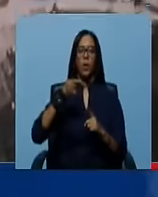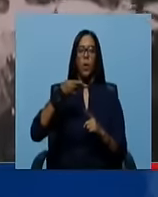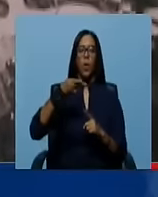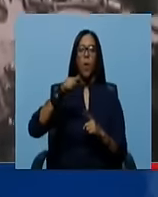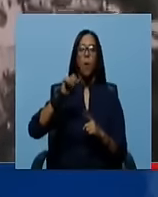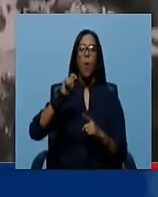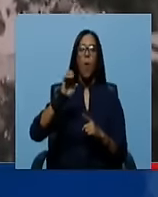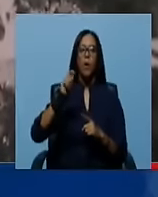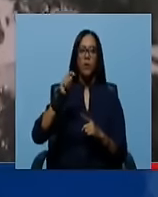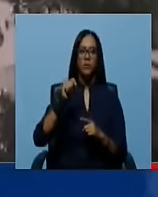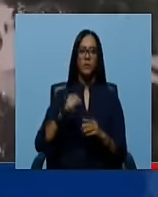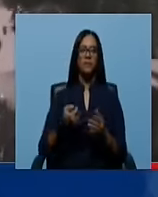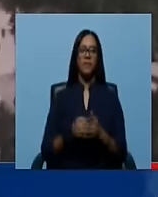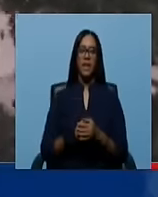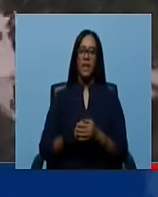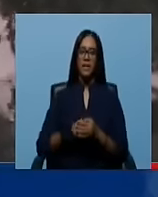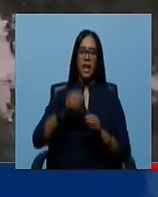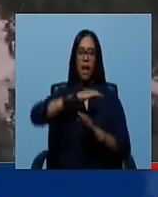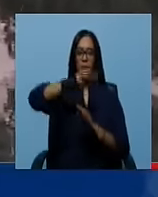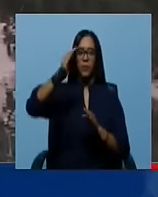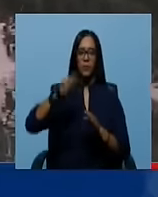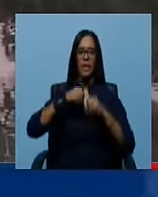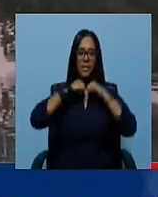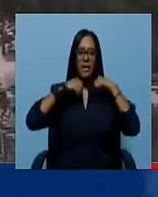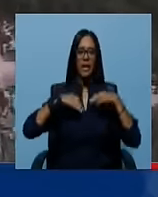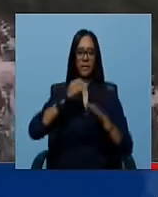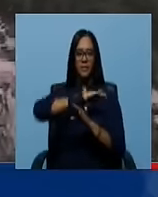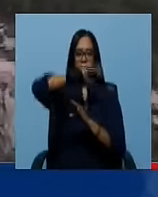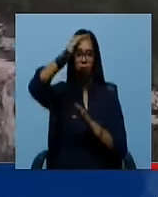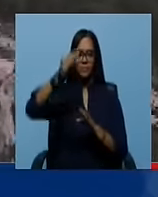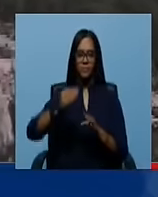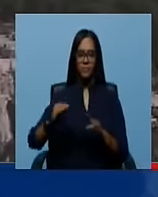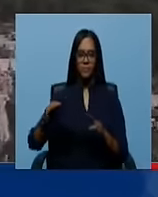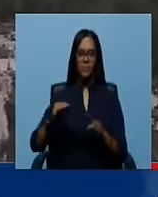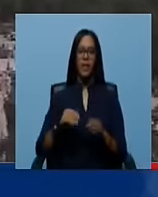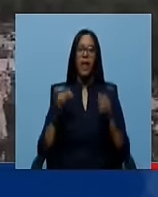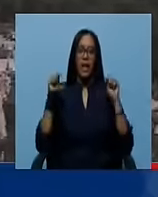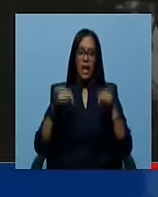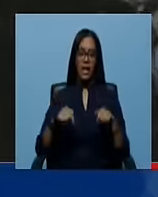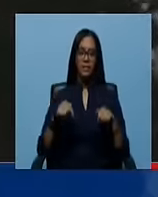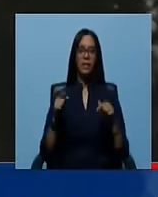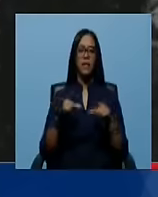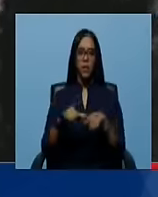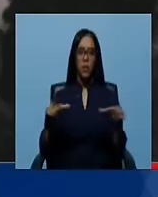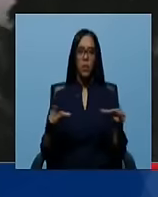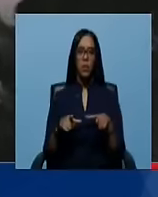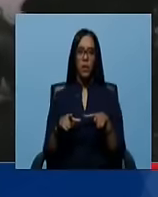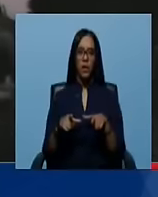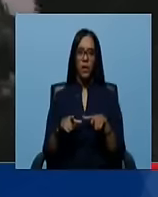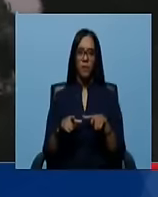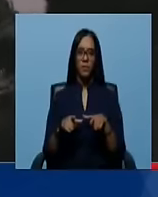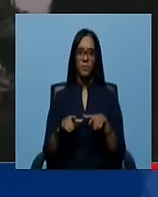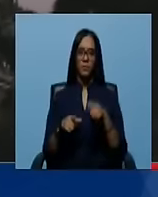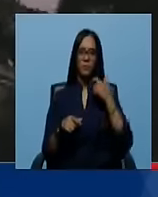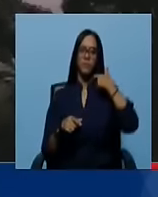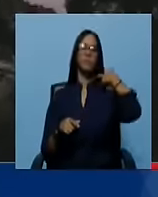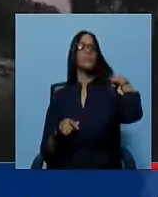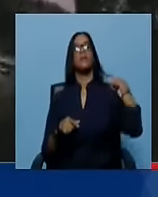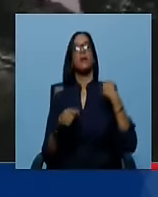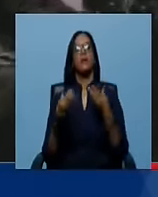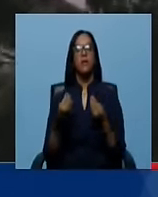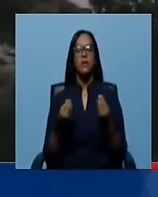Humboldt, de la montaña sagrada del Guarayra Repano. Este lugar, este paraje lleno de